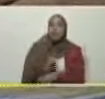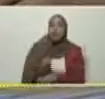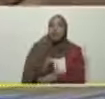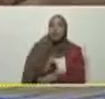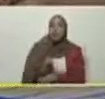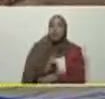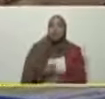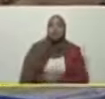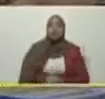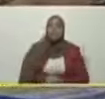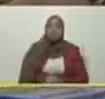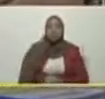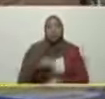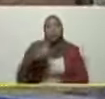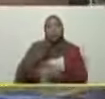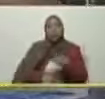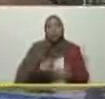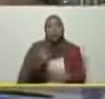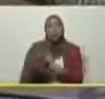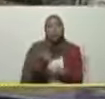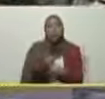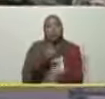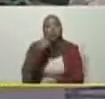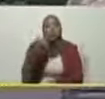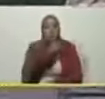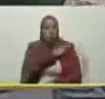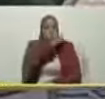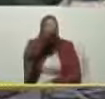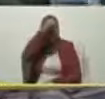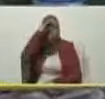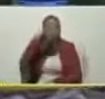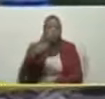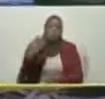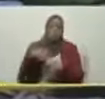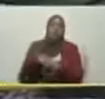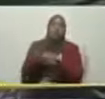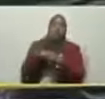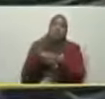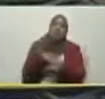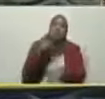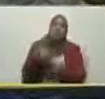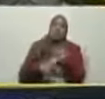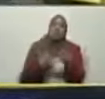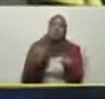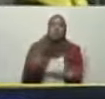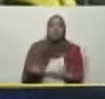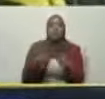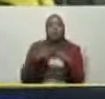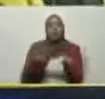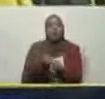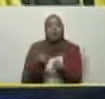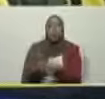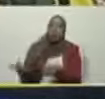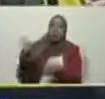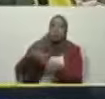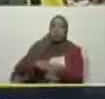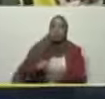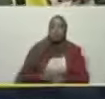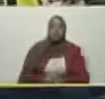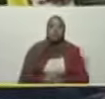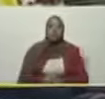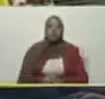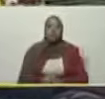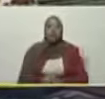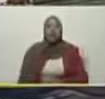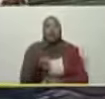Inmediatamente proceda Mayor General Loquivi, Ministro Paredes y todos los involucrados.